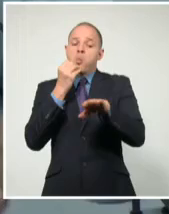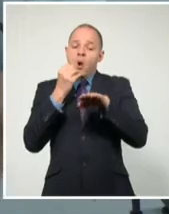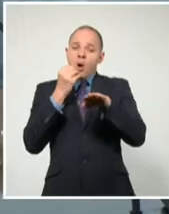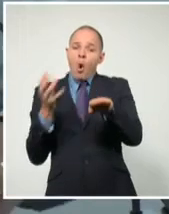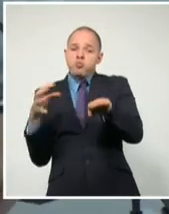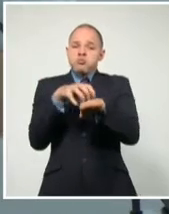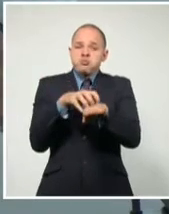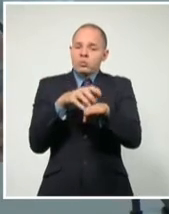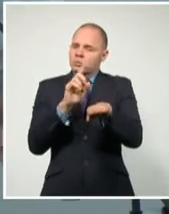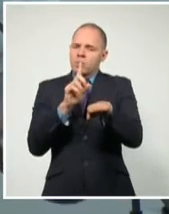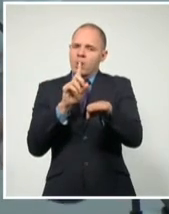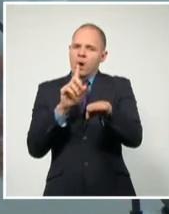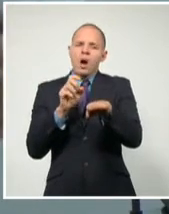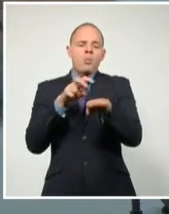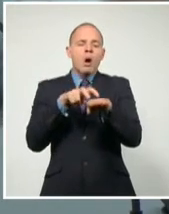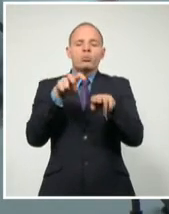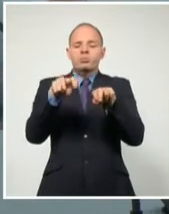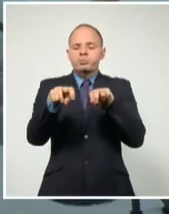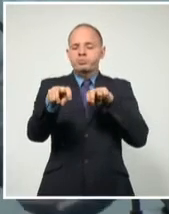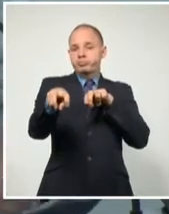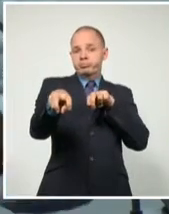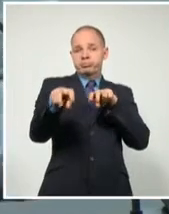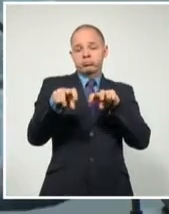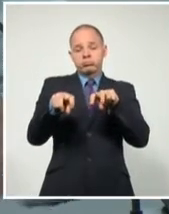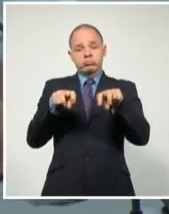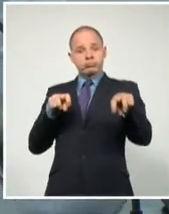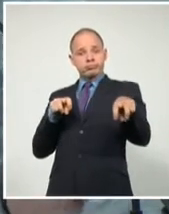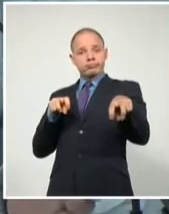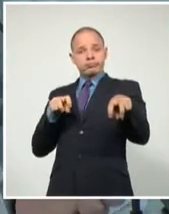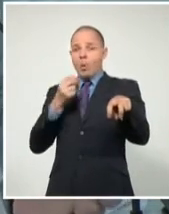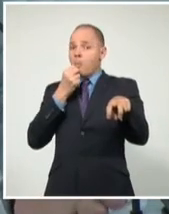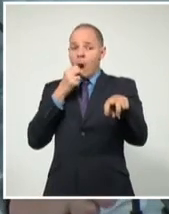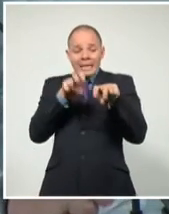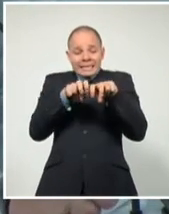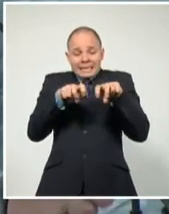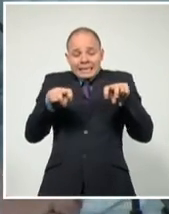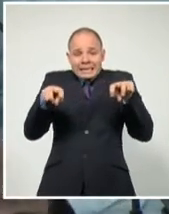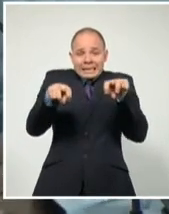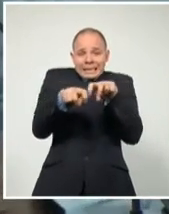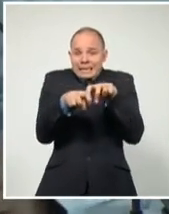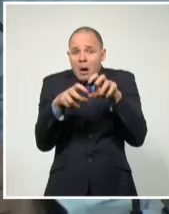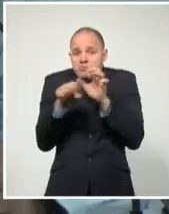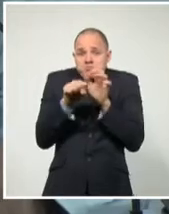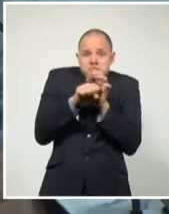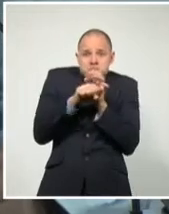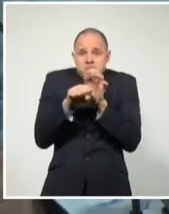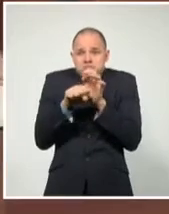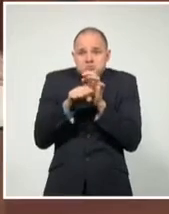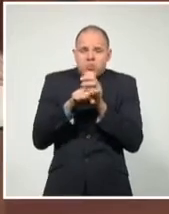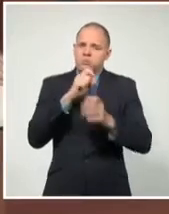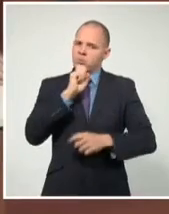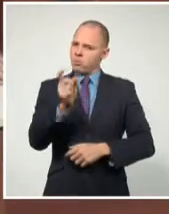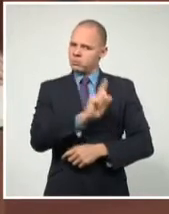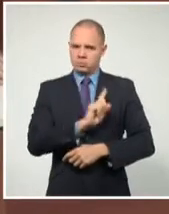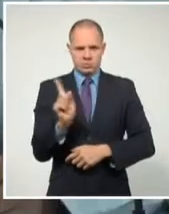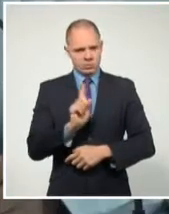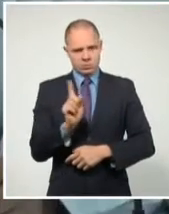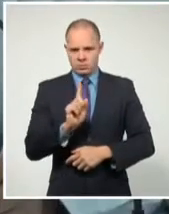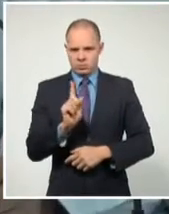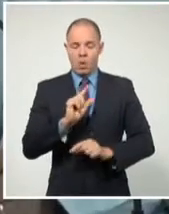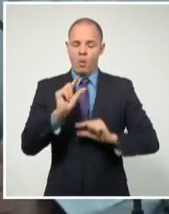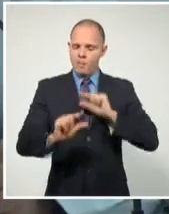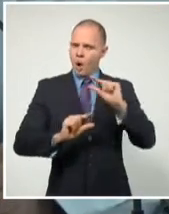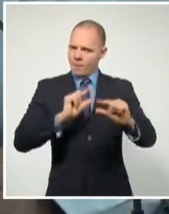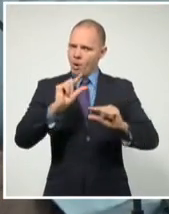los ómnibus y así una cantidad de actividad. El propio turismo, estamos pensando en abrir, a partir del momento que se decida.